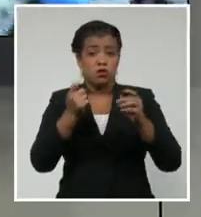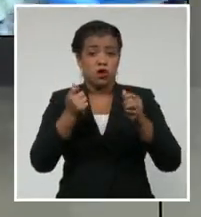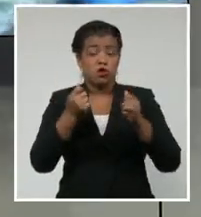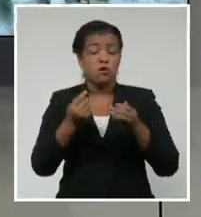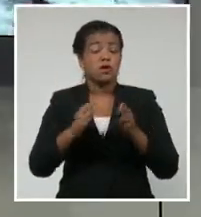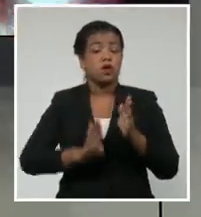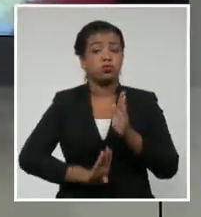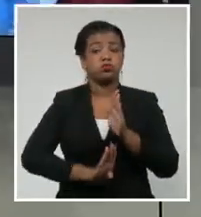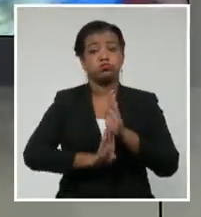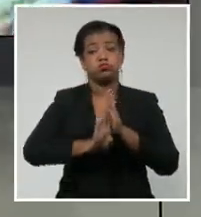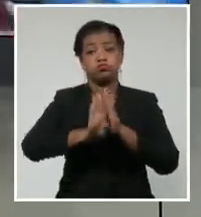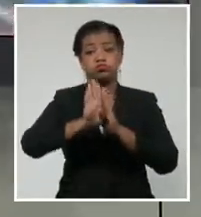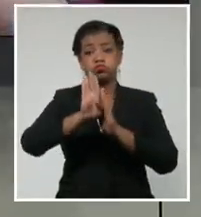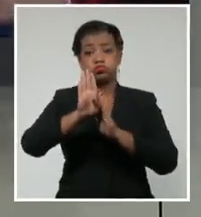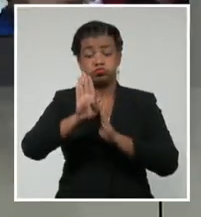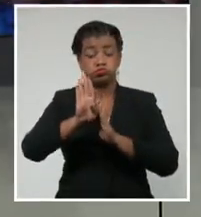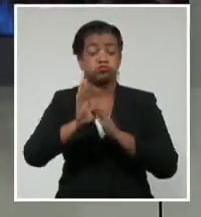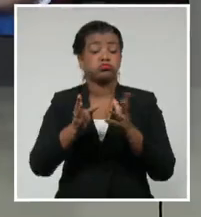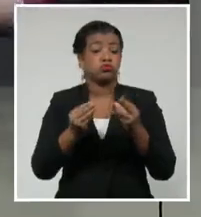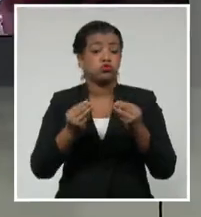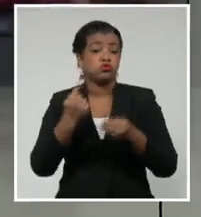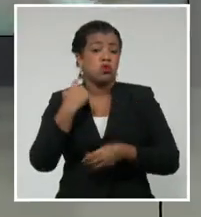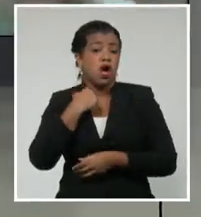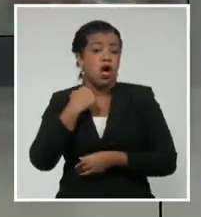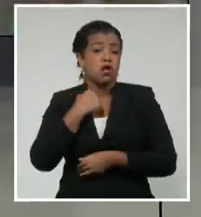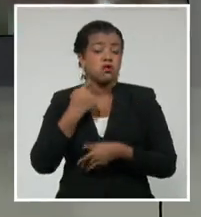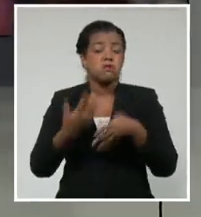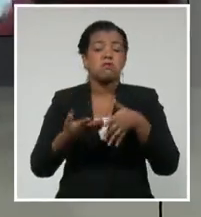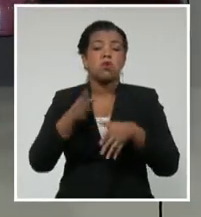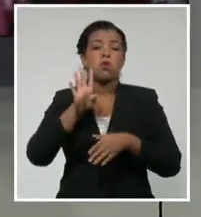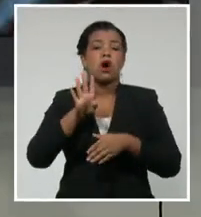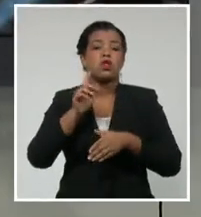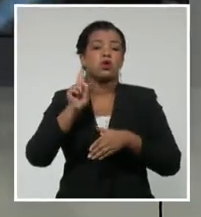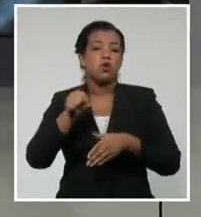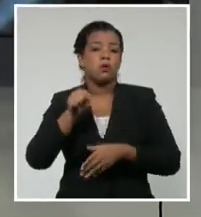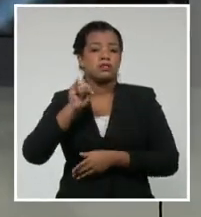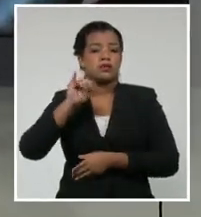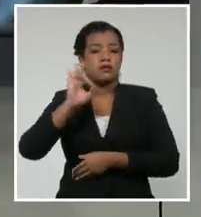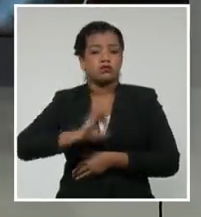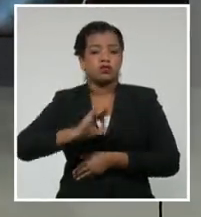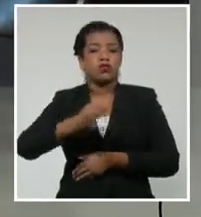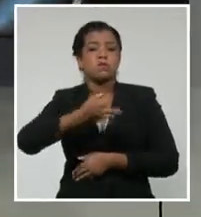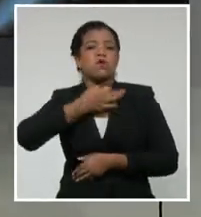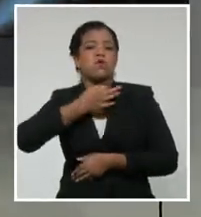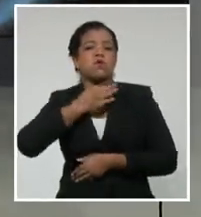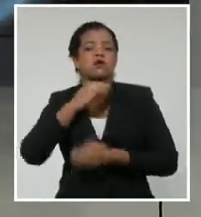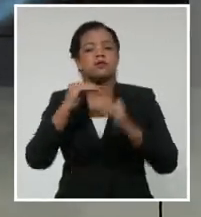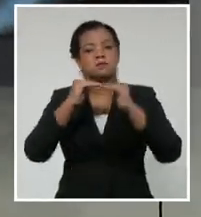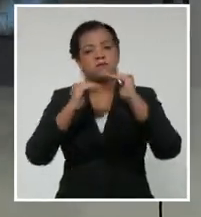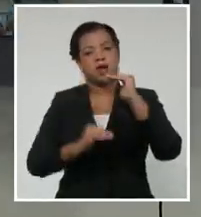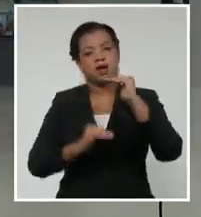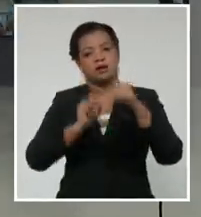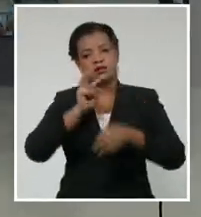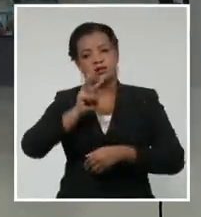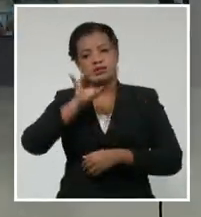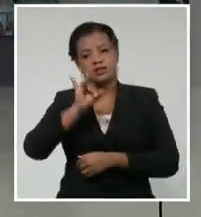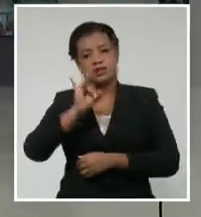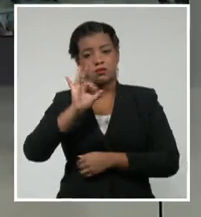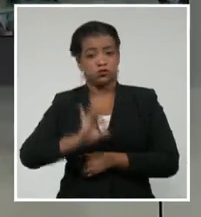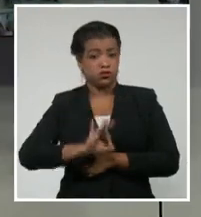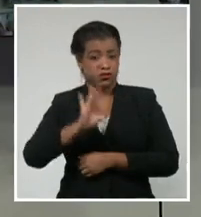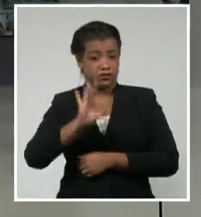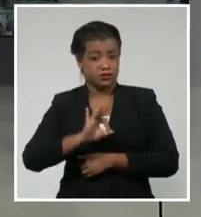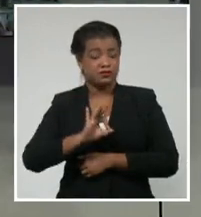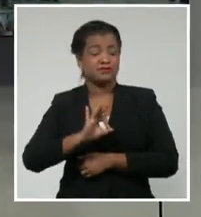más de una década a un promedio anual de 4.6 por ciento y la pobreza bajó al 37 por ciento debido esencialmente